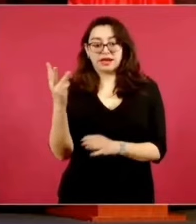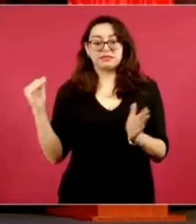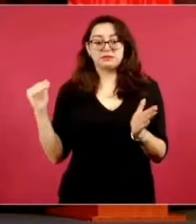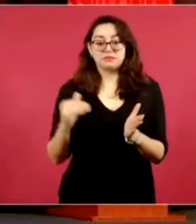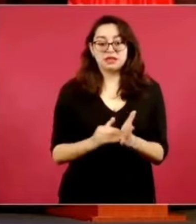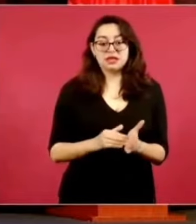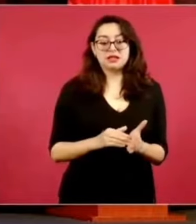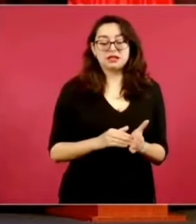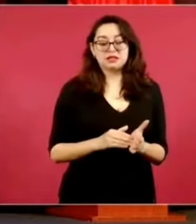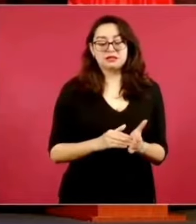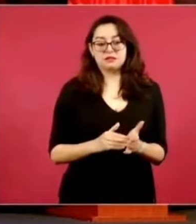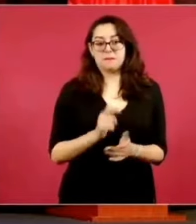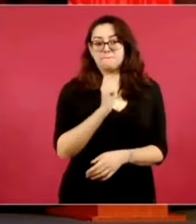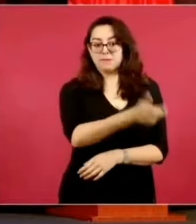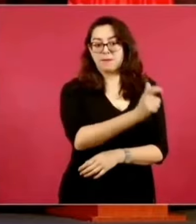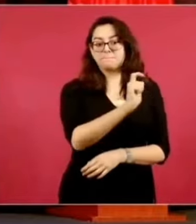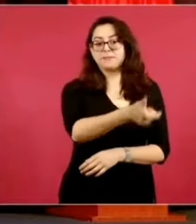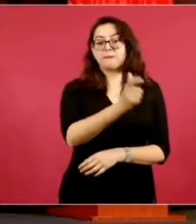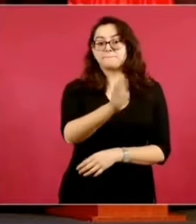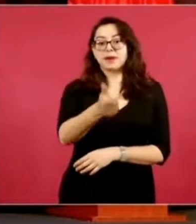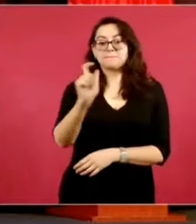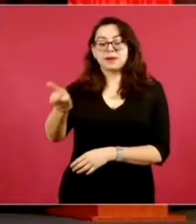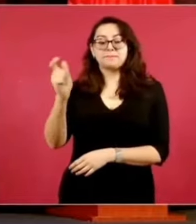Y se va acumulando.